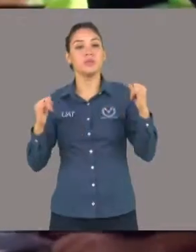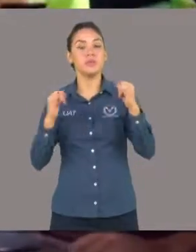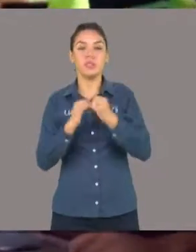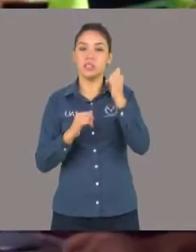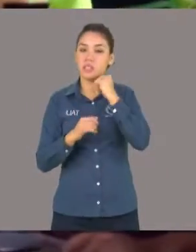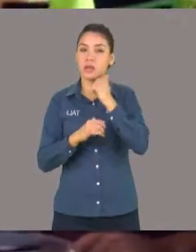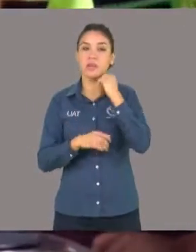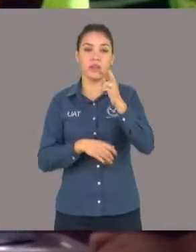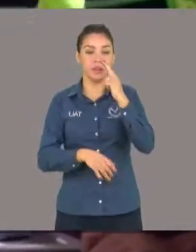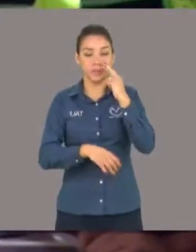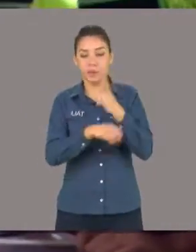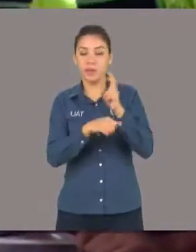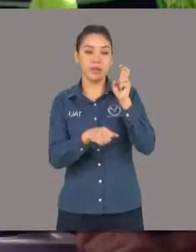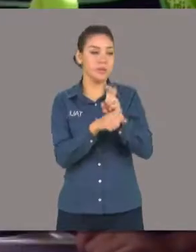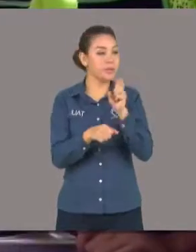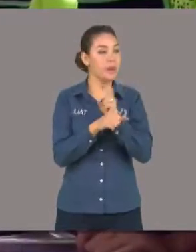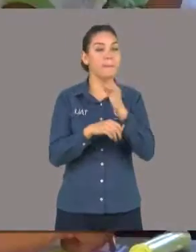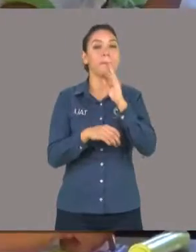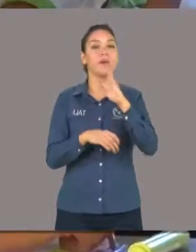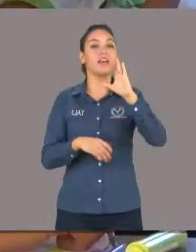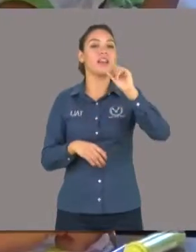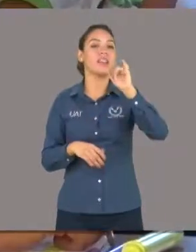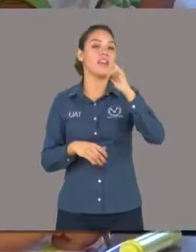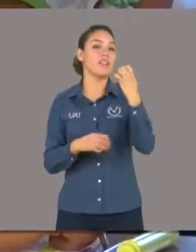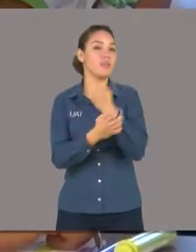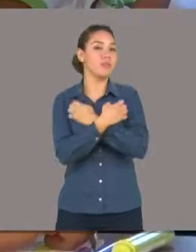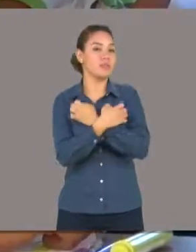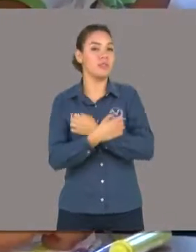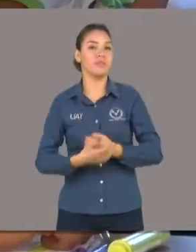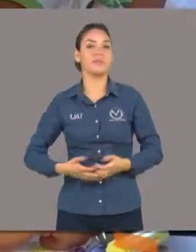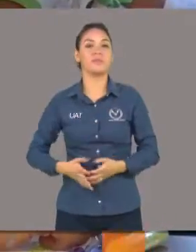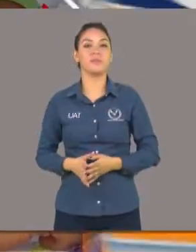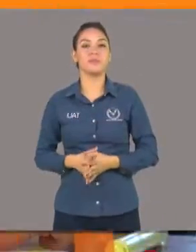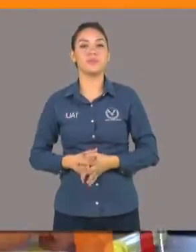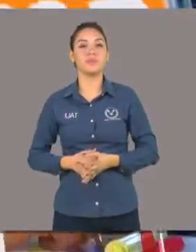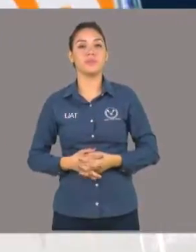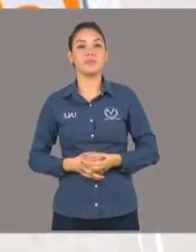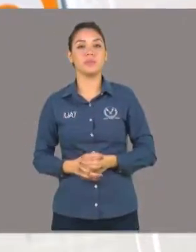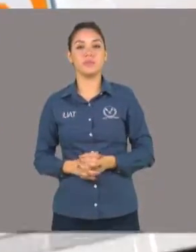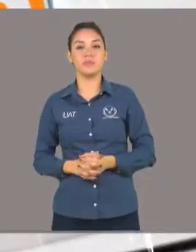una institución comprometida con la mejora continua, la calidad y la excelencia académica.